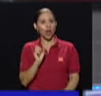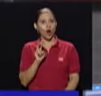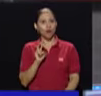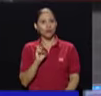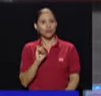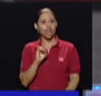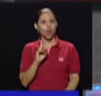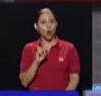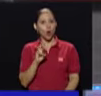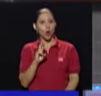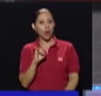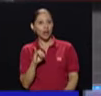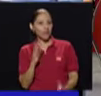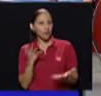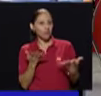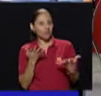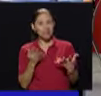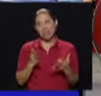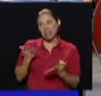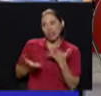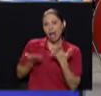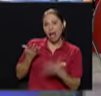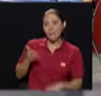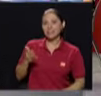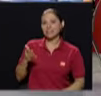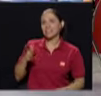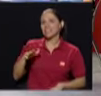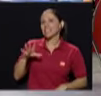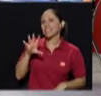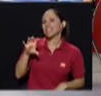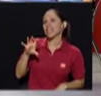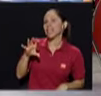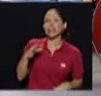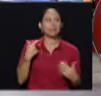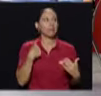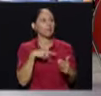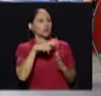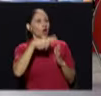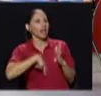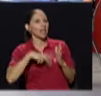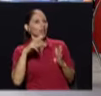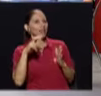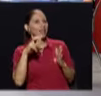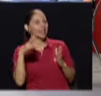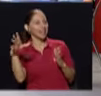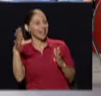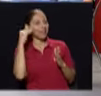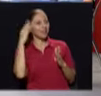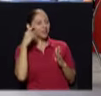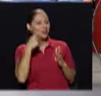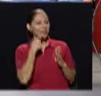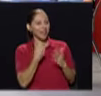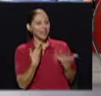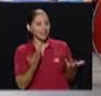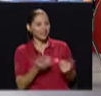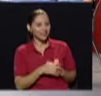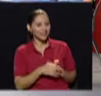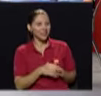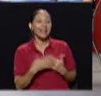red, no sé. Pero puede llegar a... A 500. 500. Imagínense, y yo leí 200 en la información que me dieron.